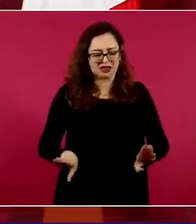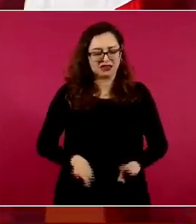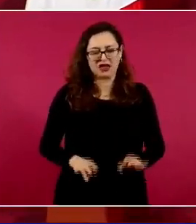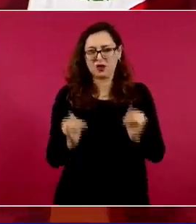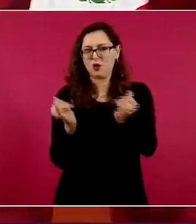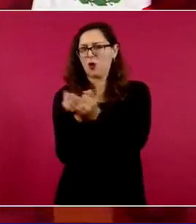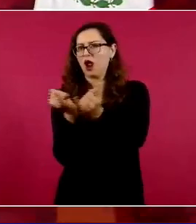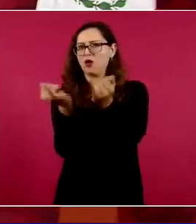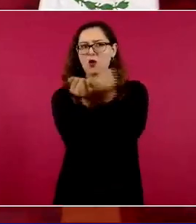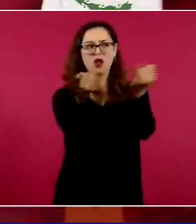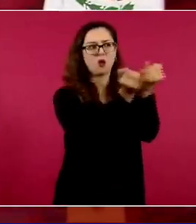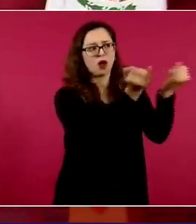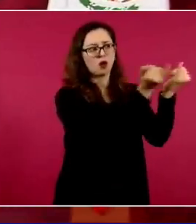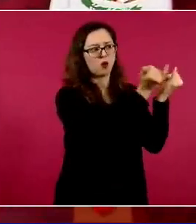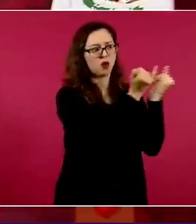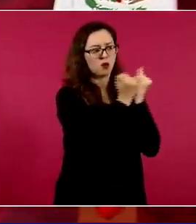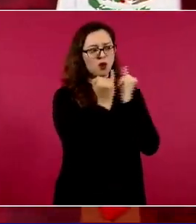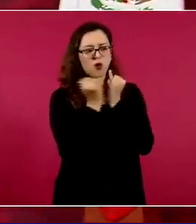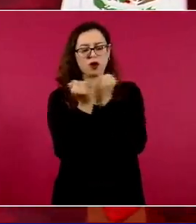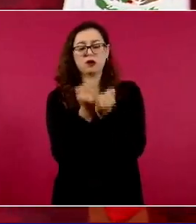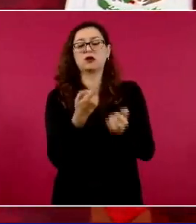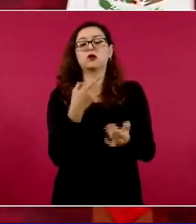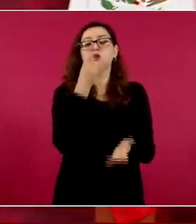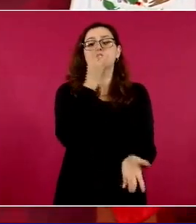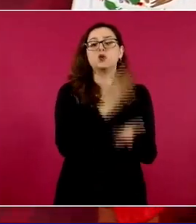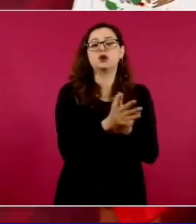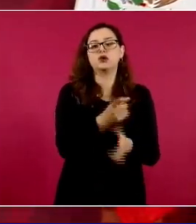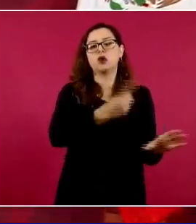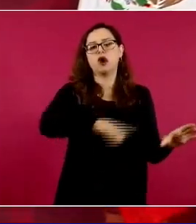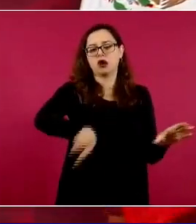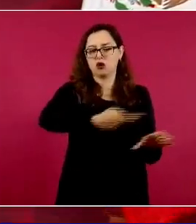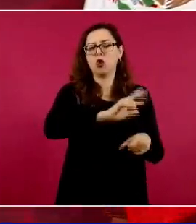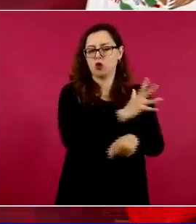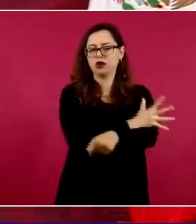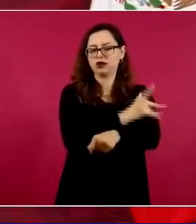nada más que son más auténticos.